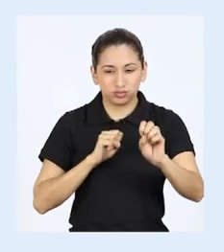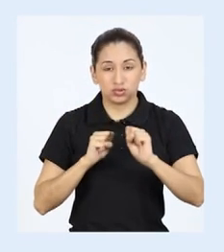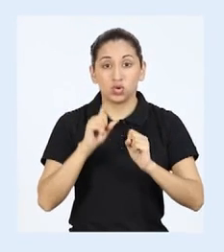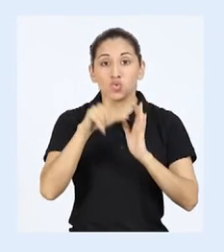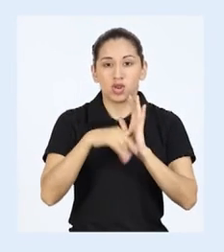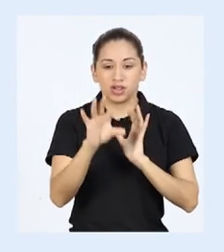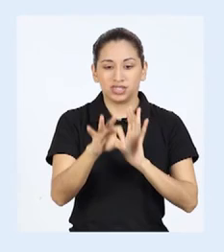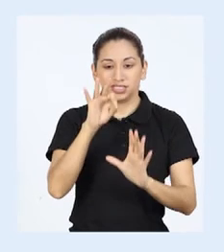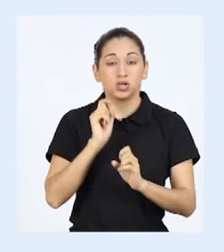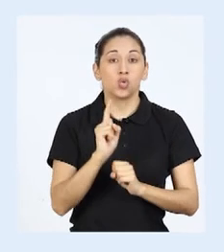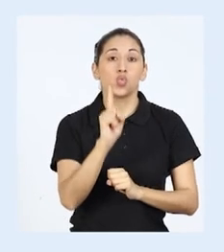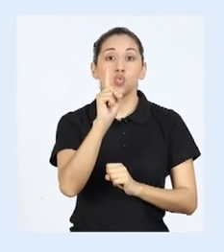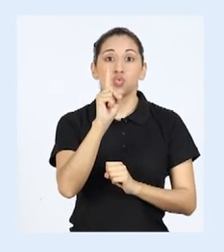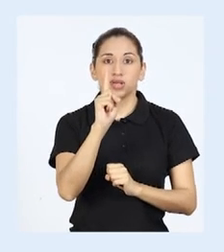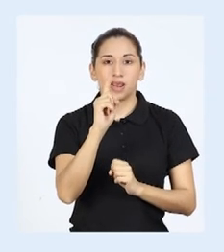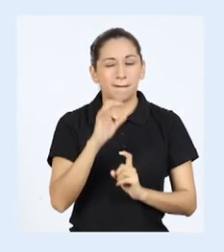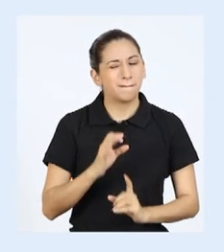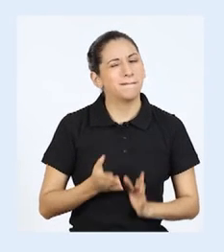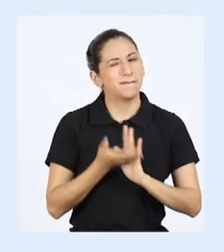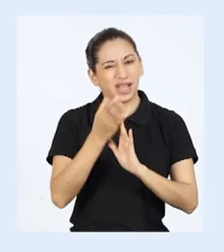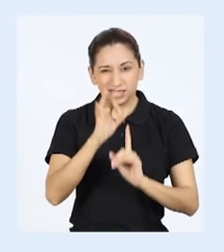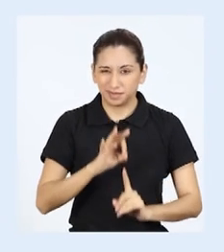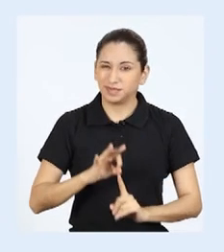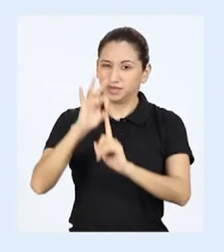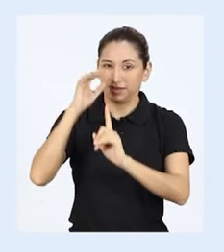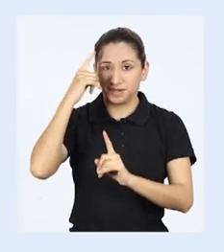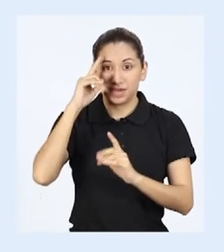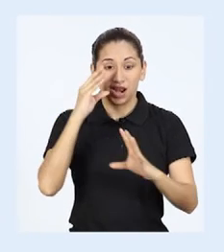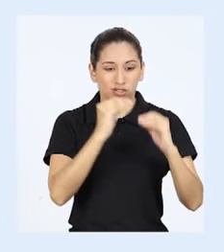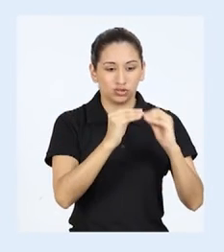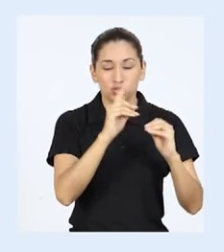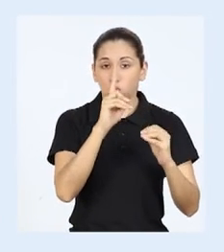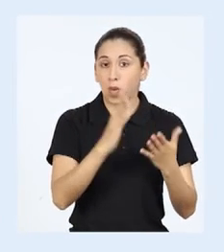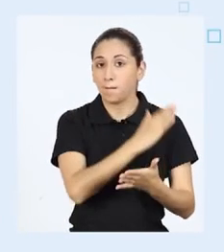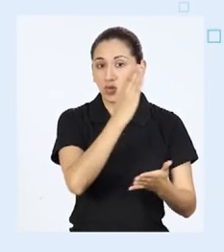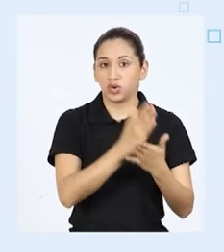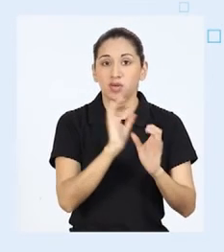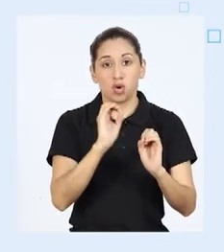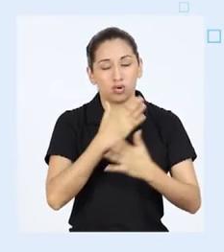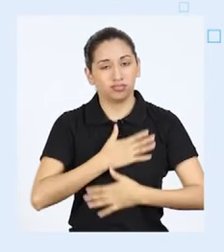la más pertinente para solucionar un problema o satisfacer una necesidad.